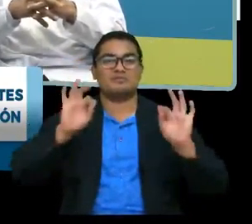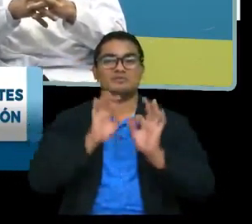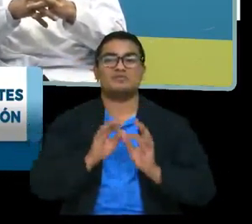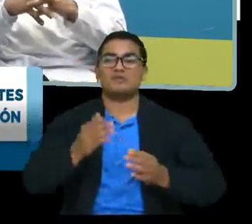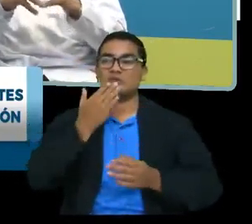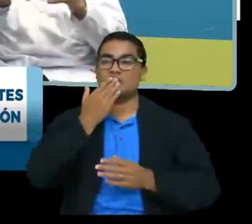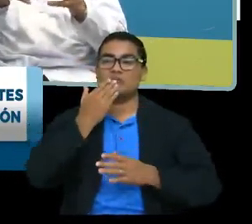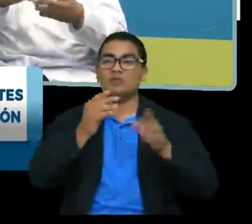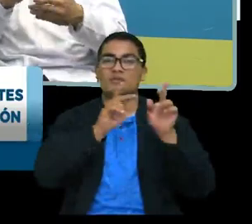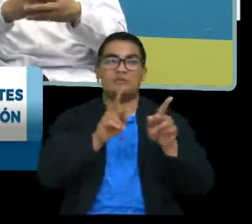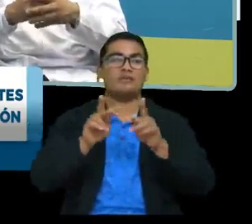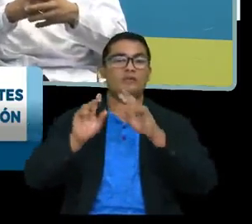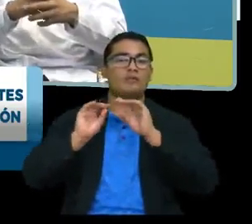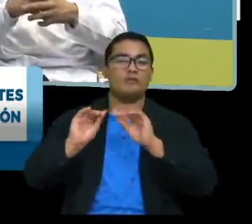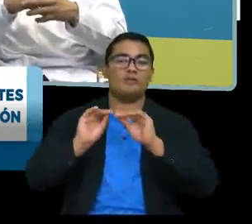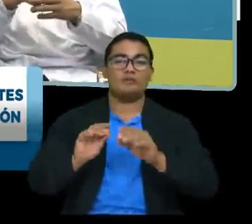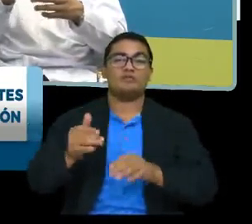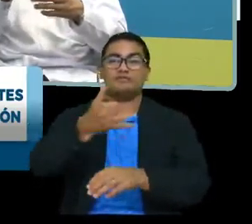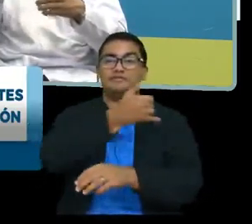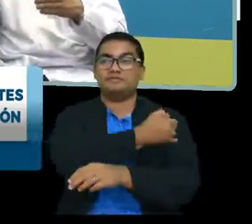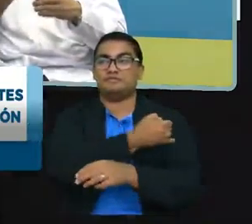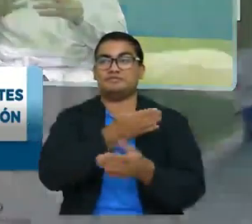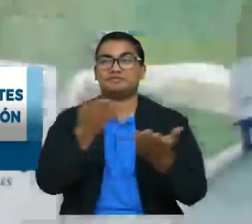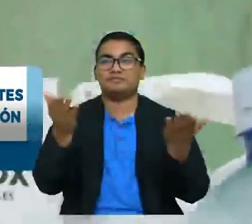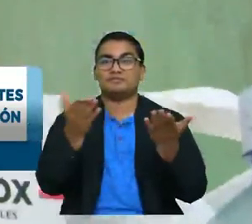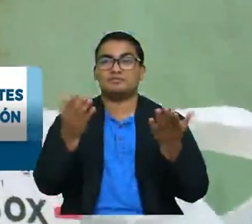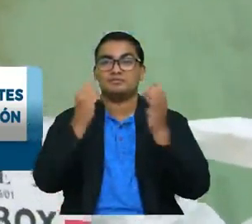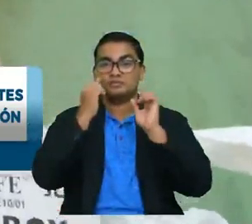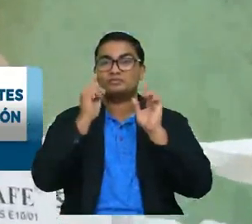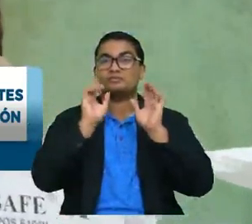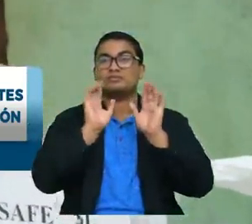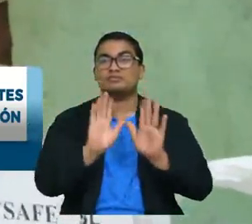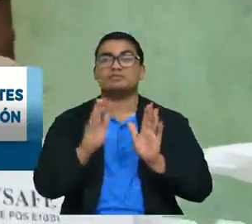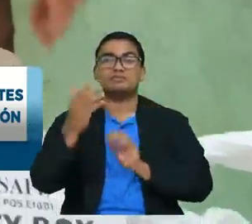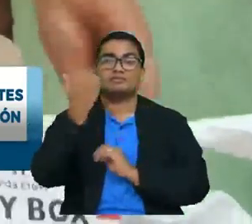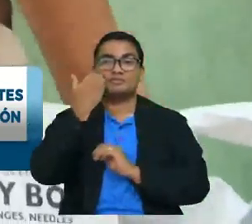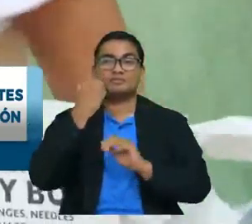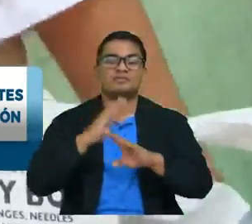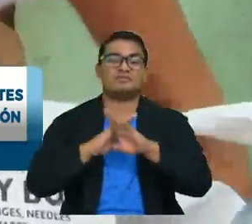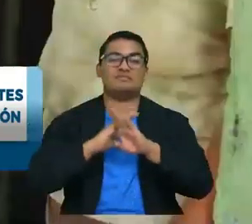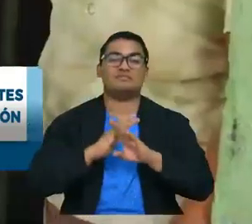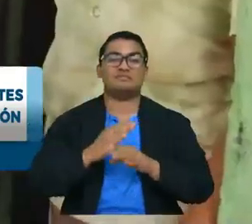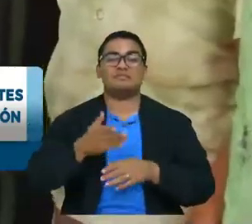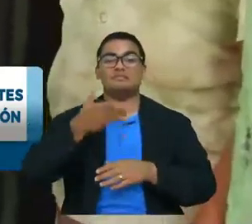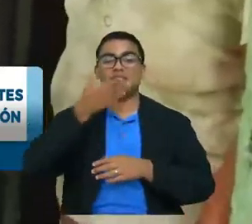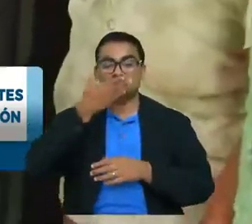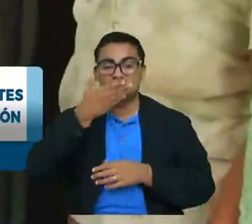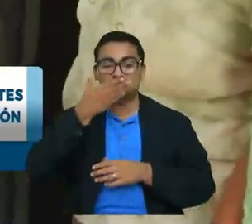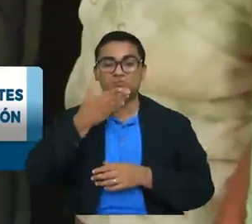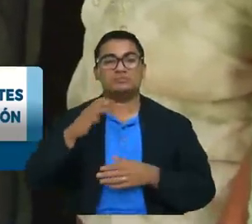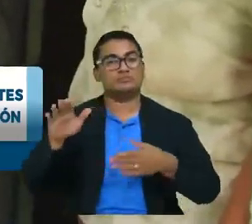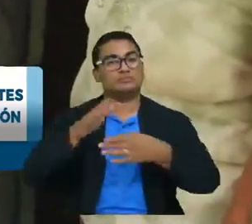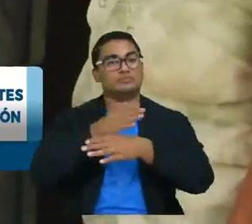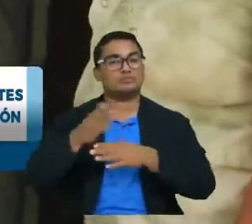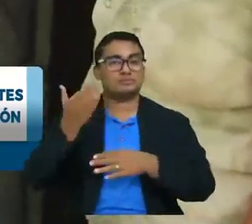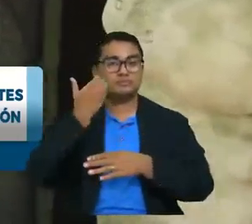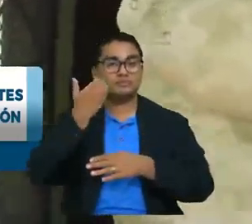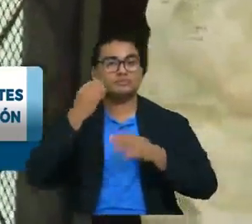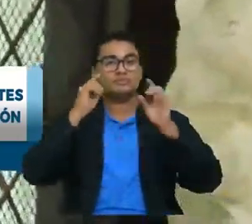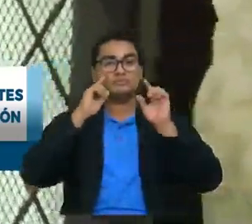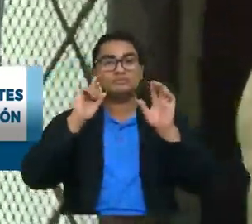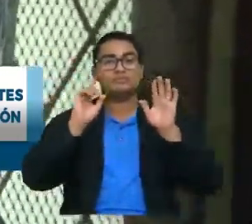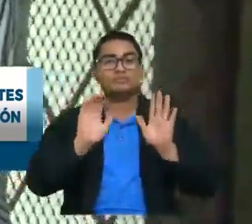a la población, de que las vacunas, ellos previenen que te den las enfermedades, la influenza y otros tipos de enfermedades que van